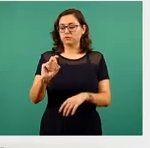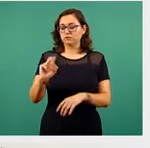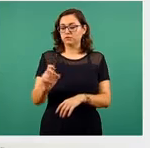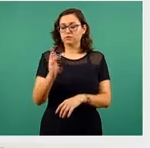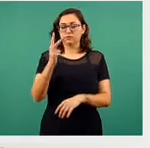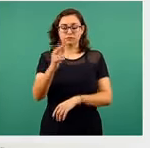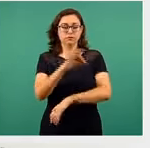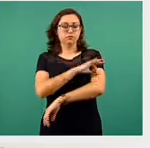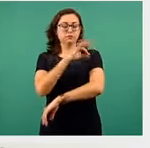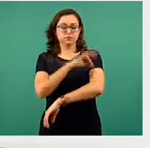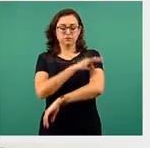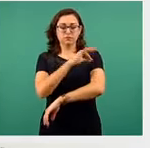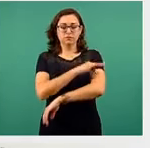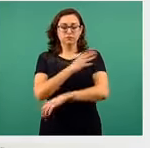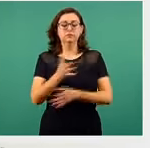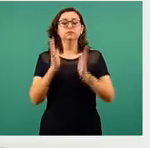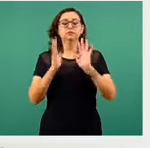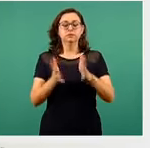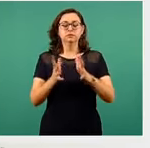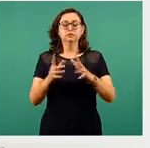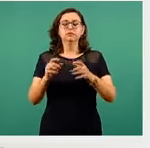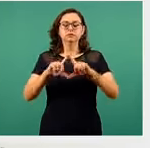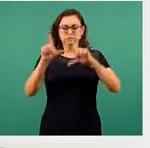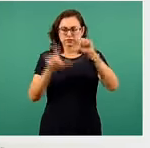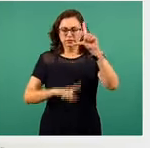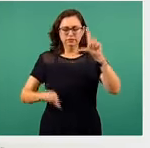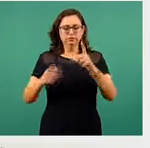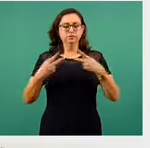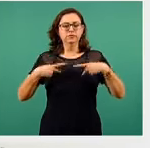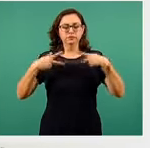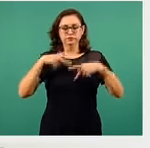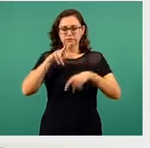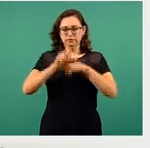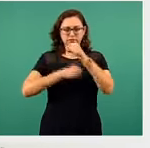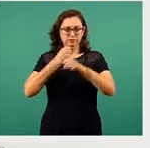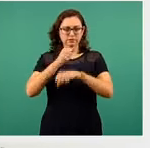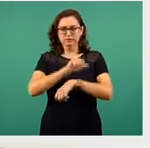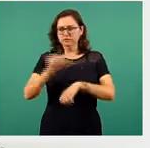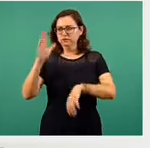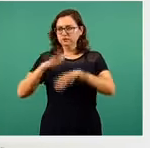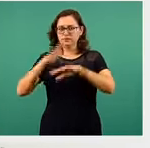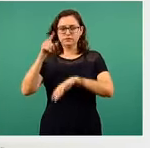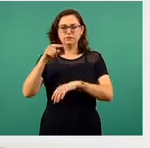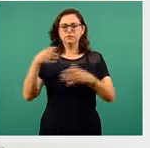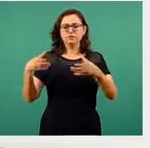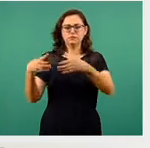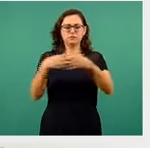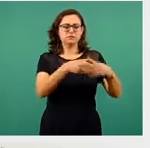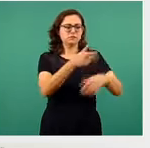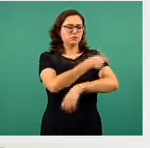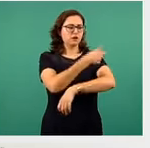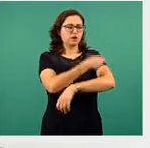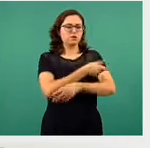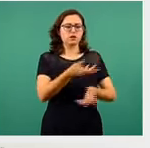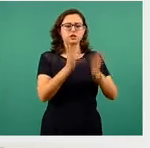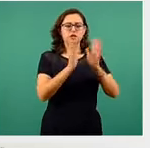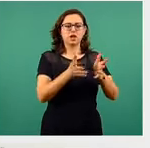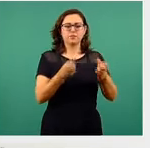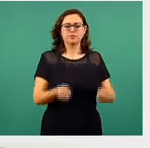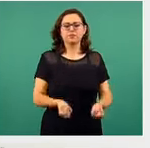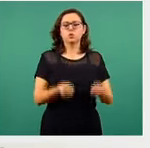24.186.838 dosis, representa 27% de la población adulta del país, es más de una en